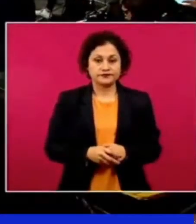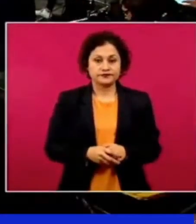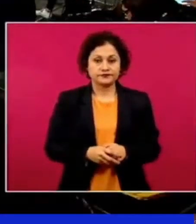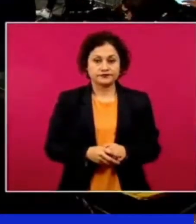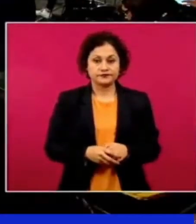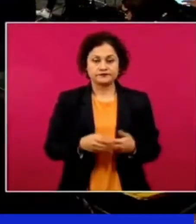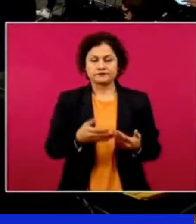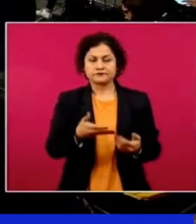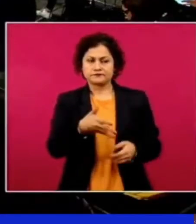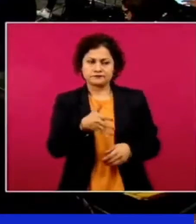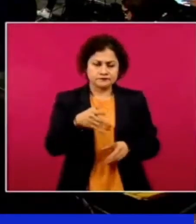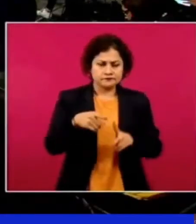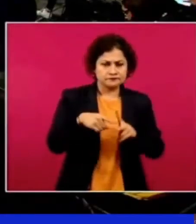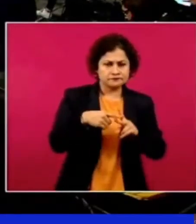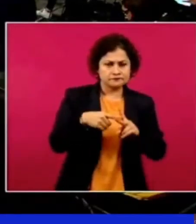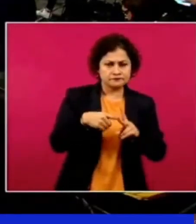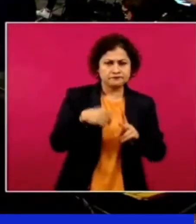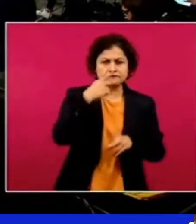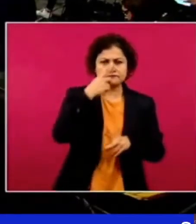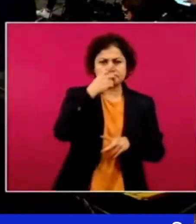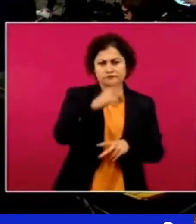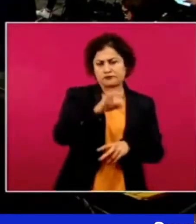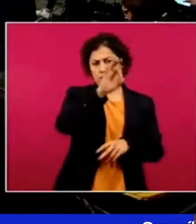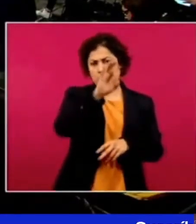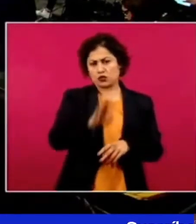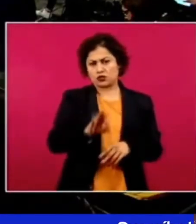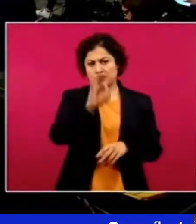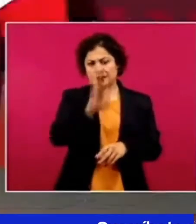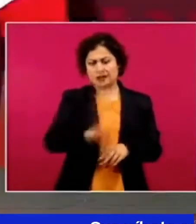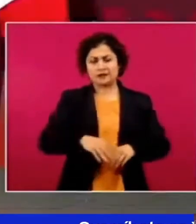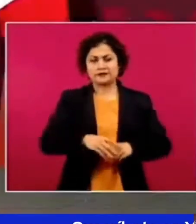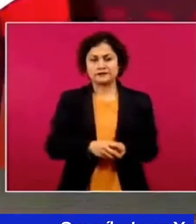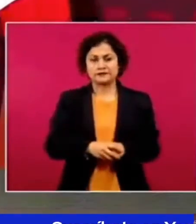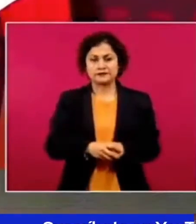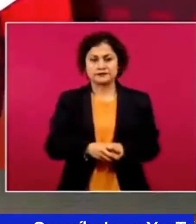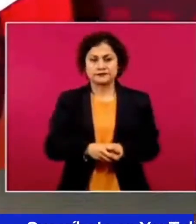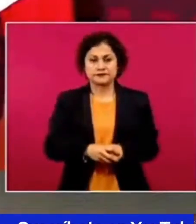de tanto, un porcentaje.